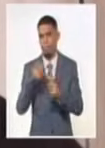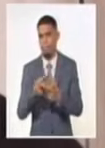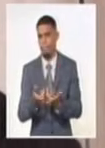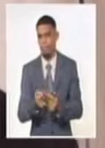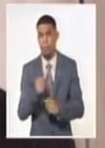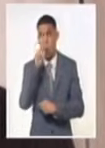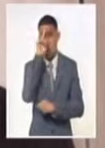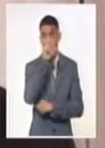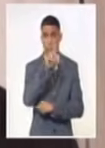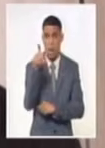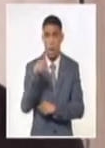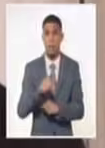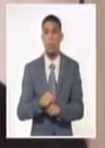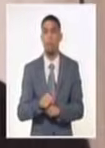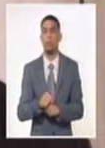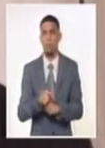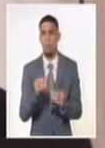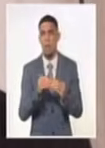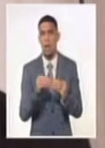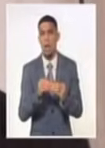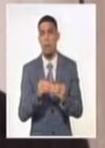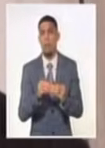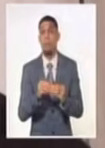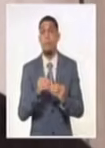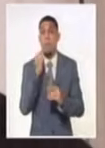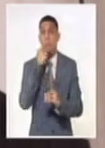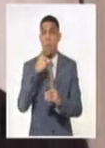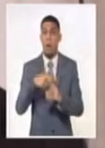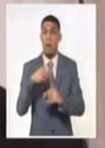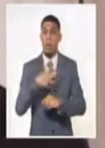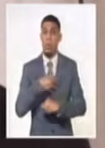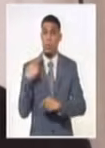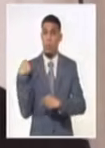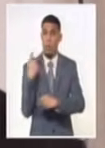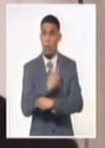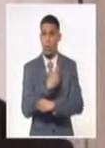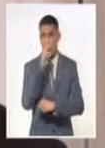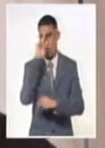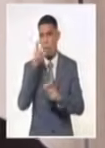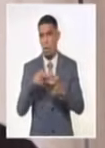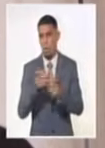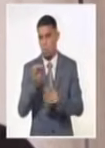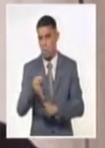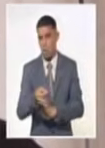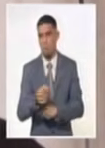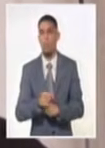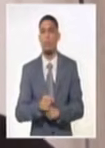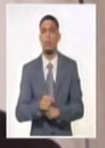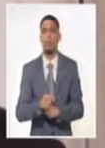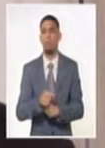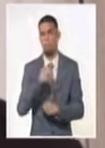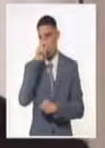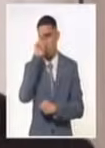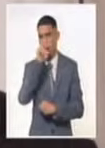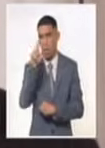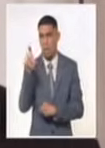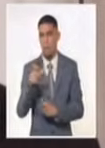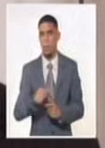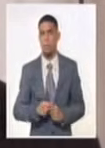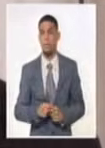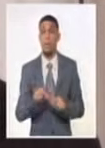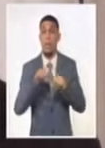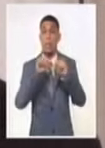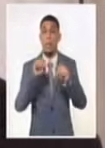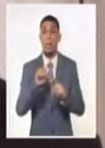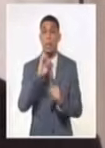tenemos profesores en todas las unidades asistenciales, en los policlínicos, en los consultorios médicos. Por lo tanto, el sistema